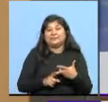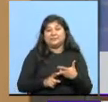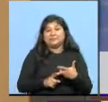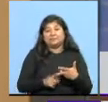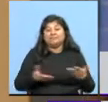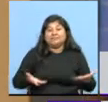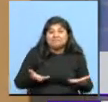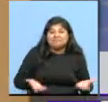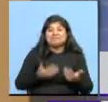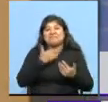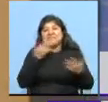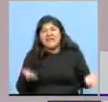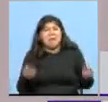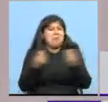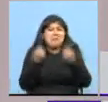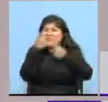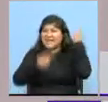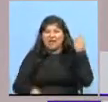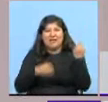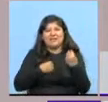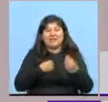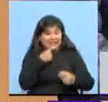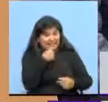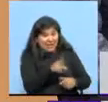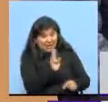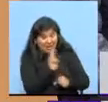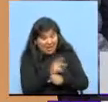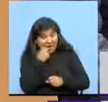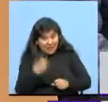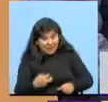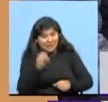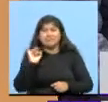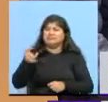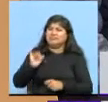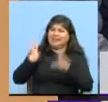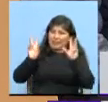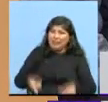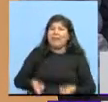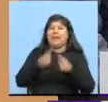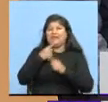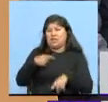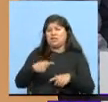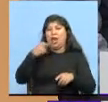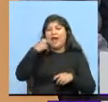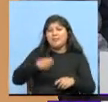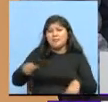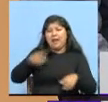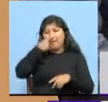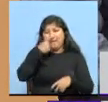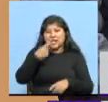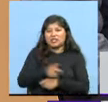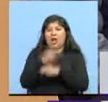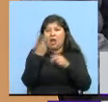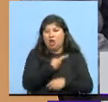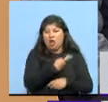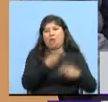no sé, un montón de cosas que me gustan. ¿Te gusta cuidar los animales también? Claro, yo saco a pasear a mis perros, todo, a la Eso canchita. Es muy importante, hay que cuidar a